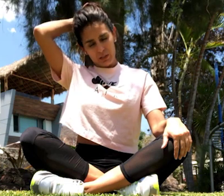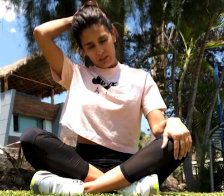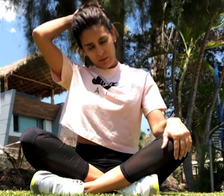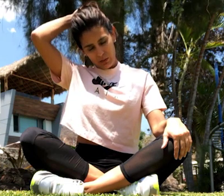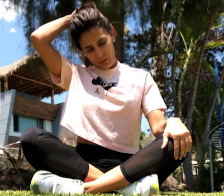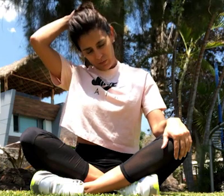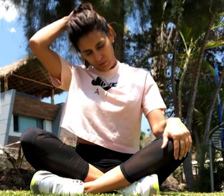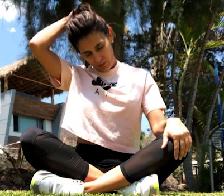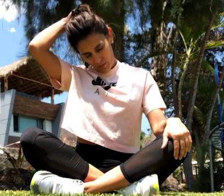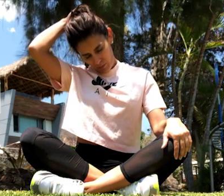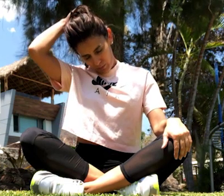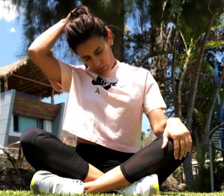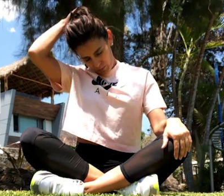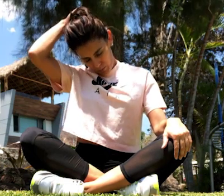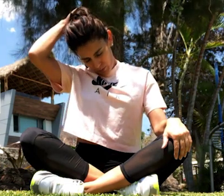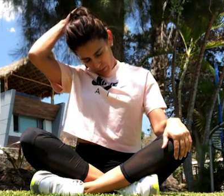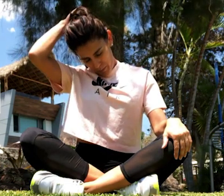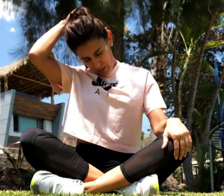y vamos hacia abajo.